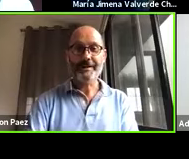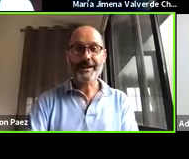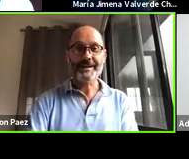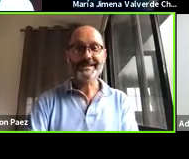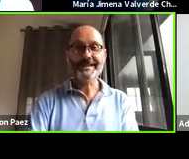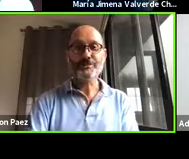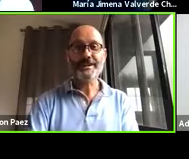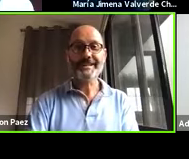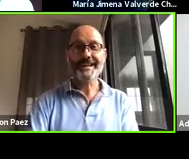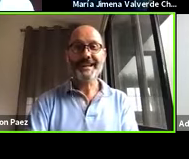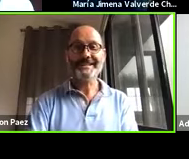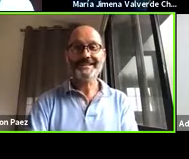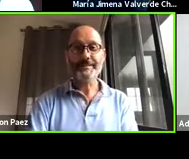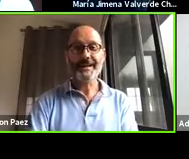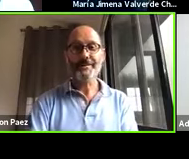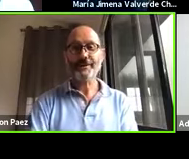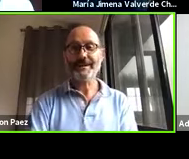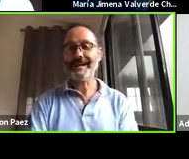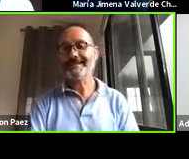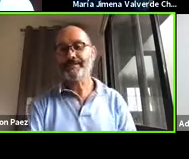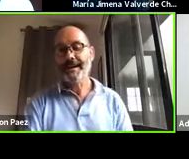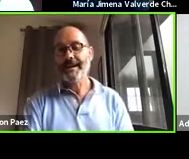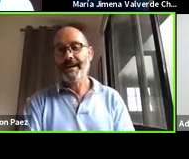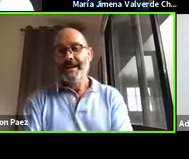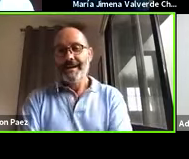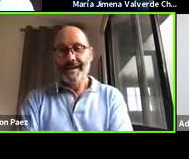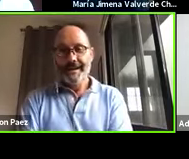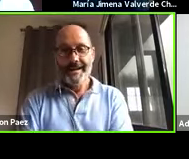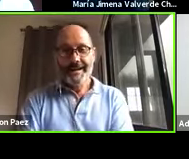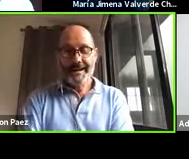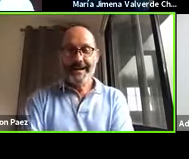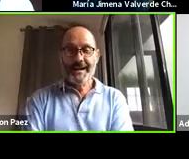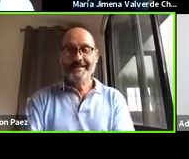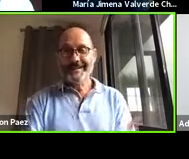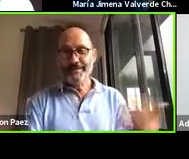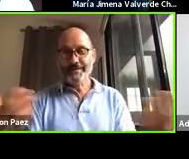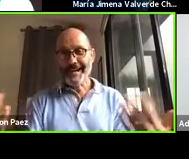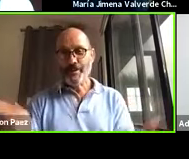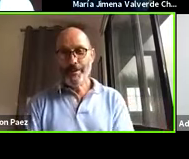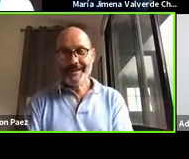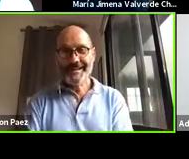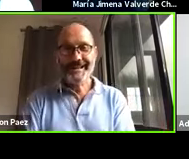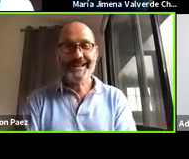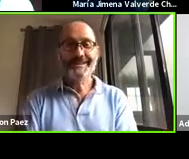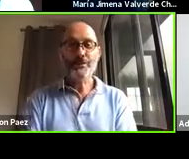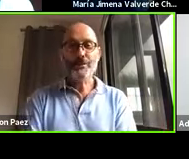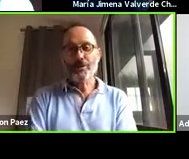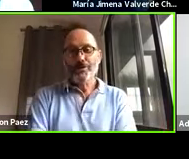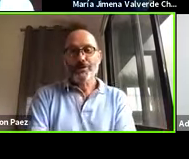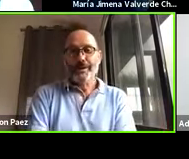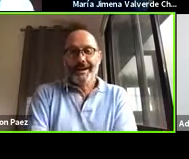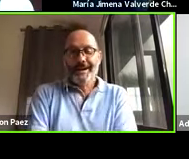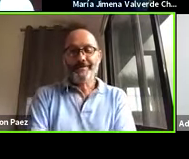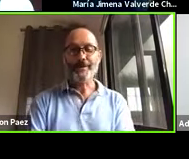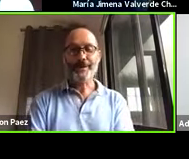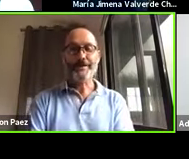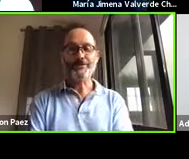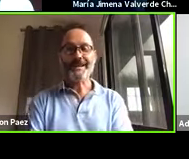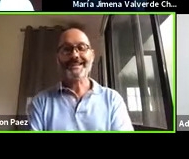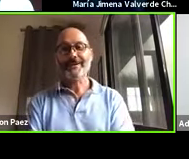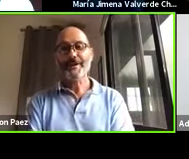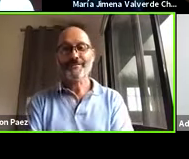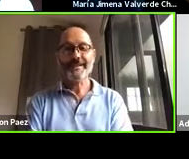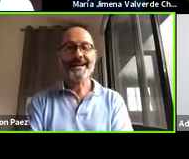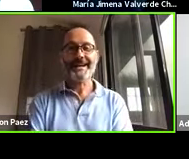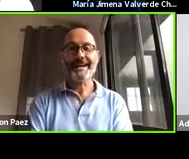bienestar estudiantil al sistema de bibliotecas y antes de empezar a compartir que es como lo que lo que me